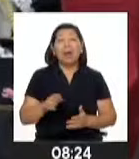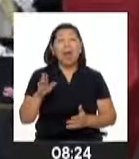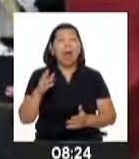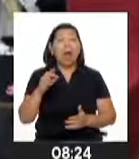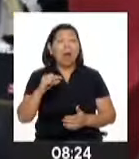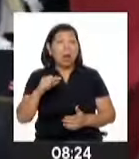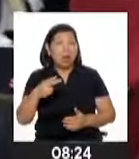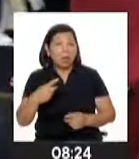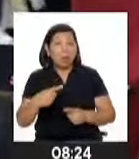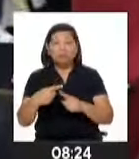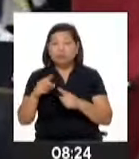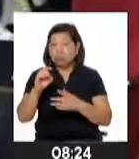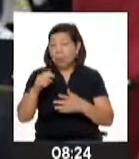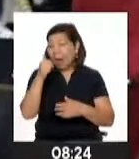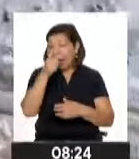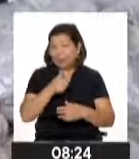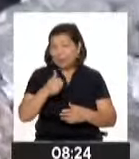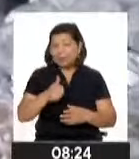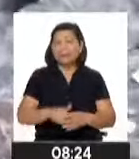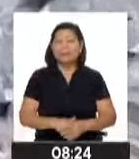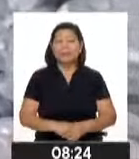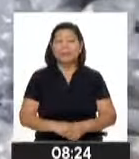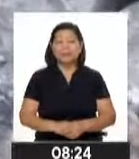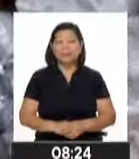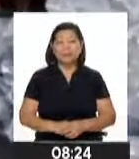Camboya y Honduras.